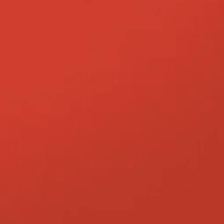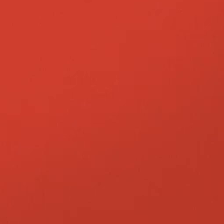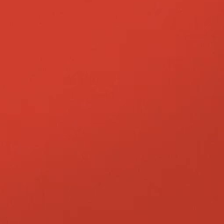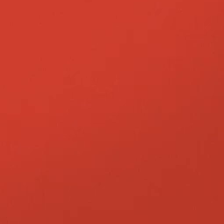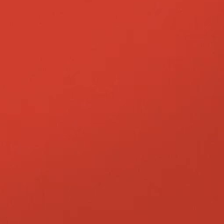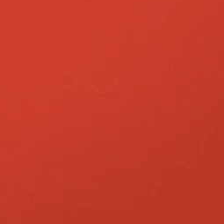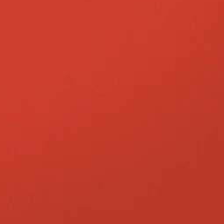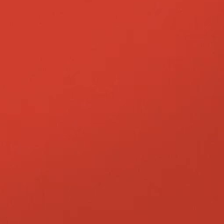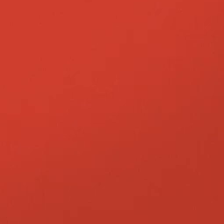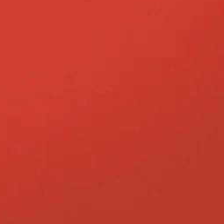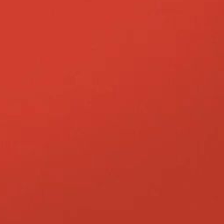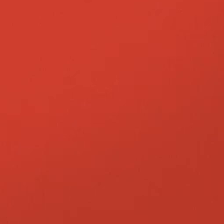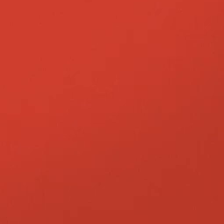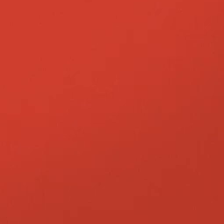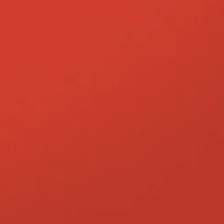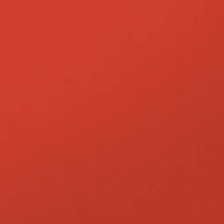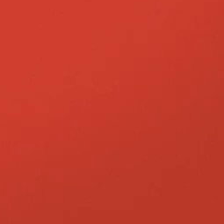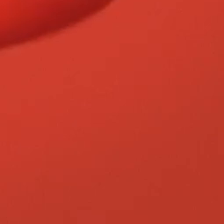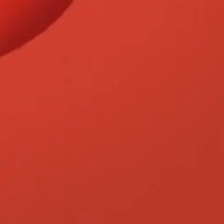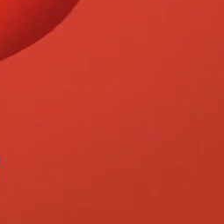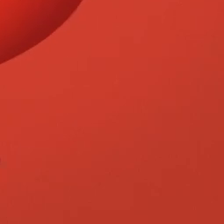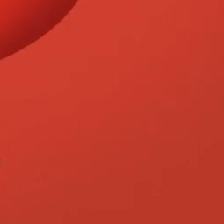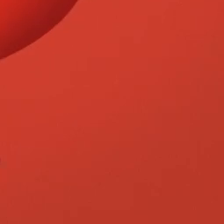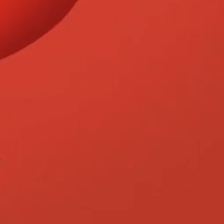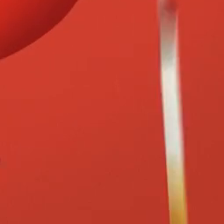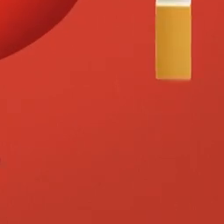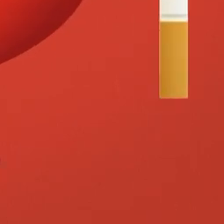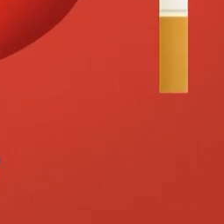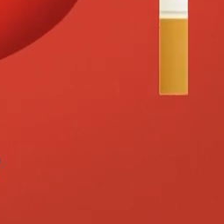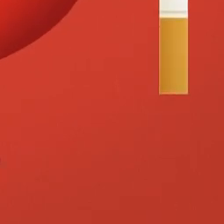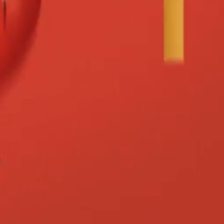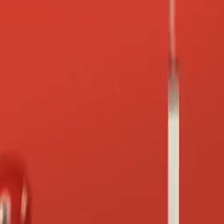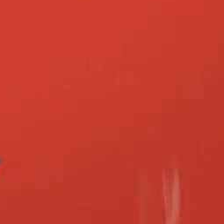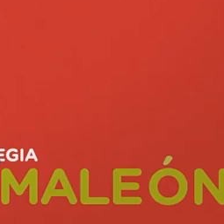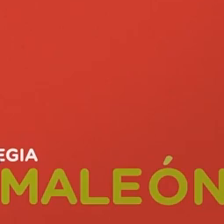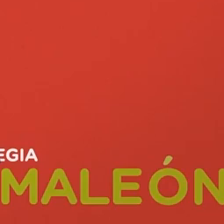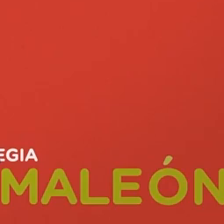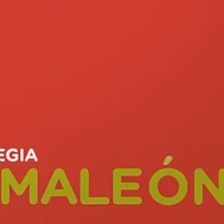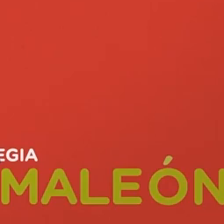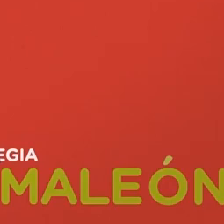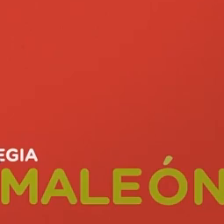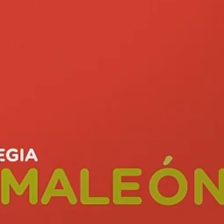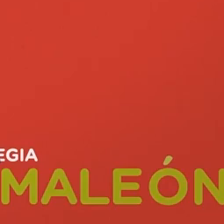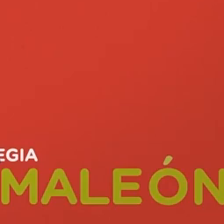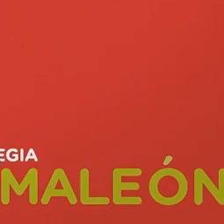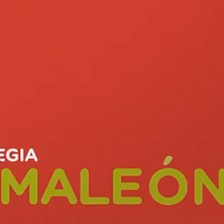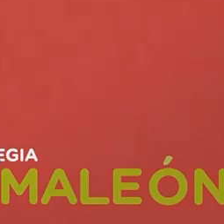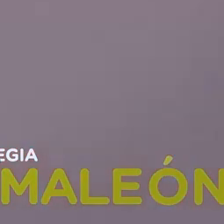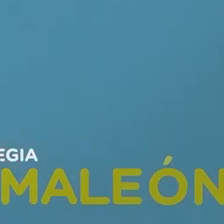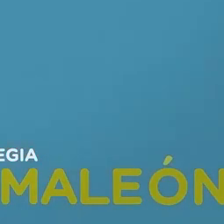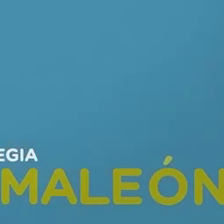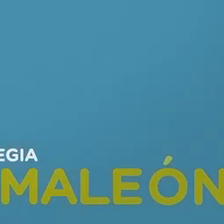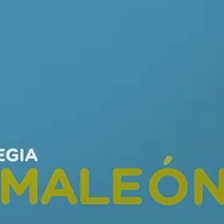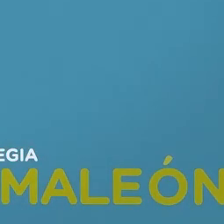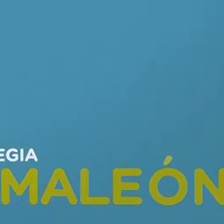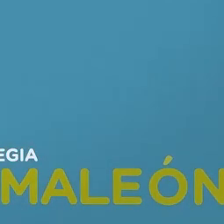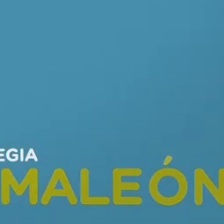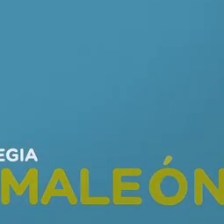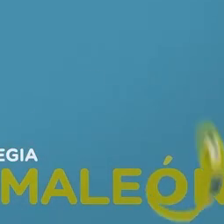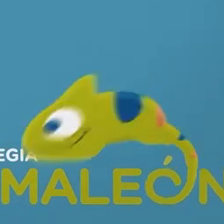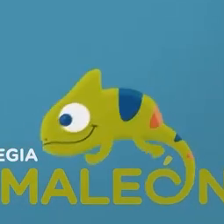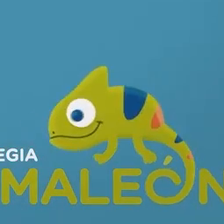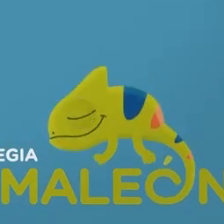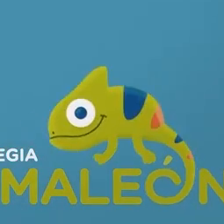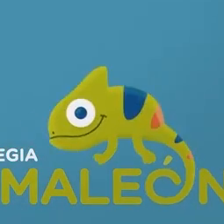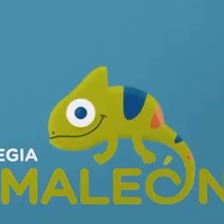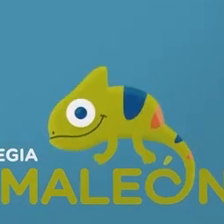arterial alta o diabetes maltratadas, problemas de colesterol y fumadores son los que tienen mayor riesgo de sufrir un infarto cerebral. Actúa